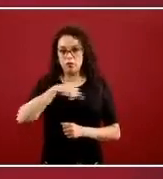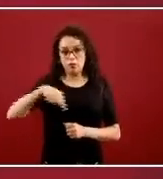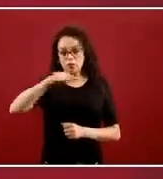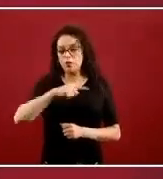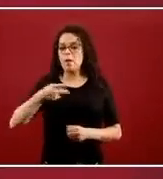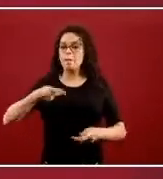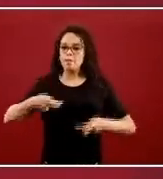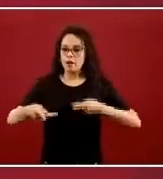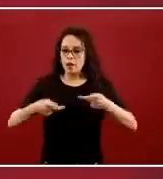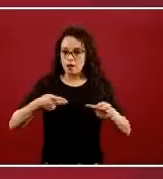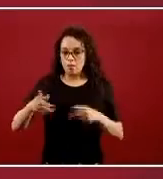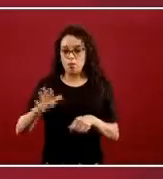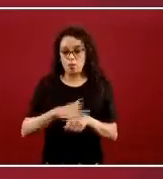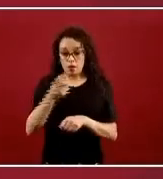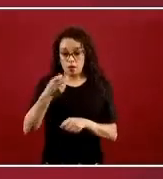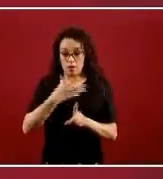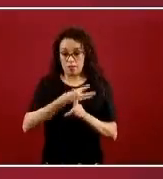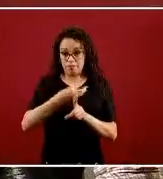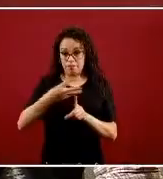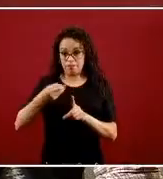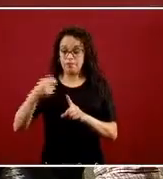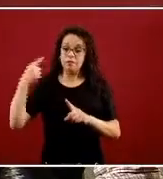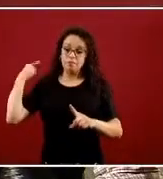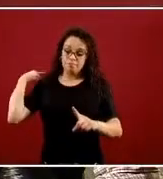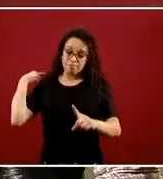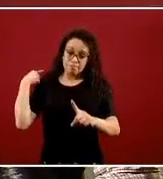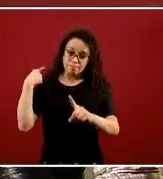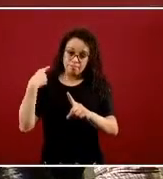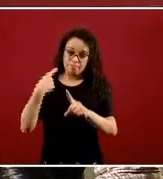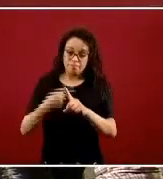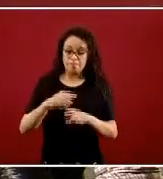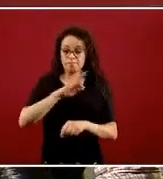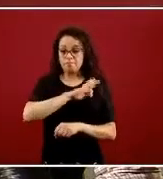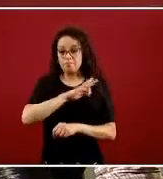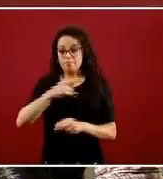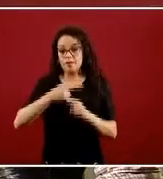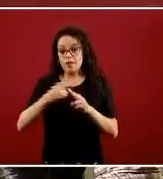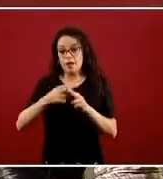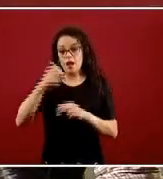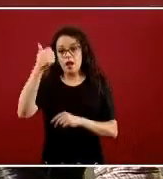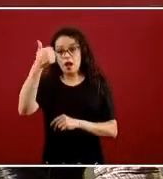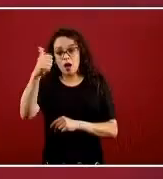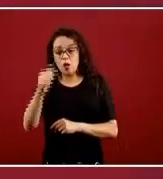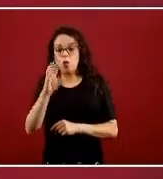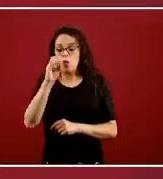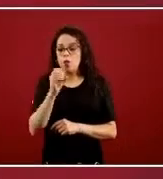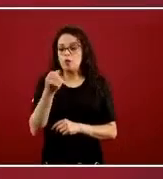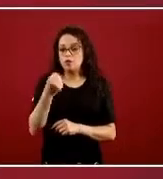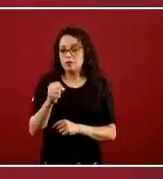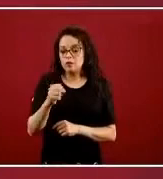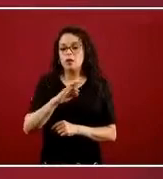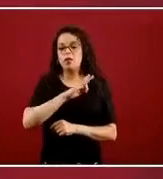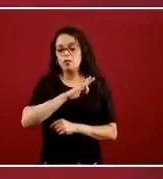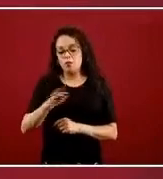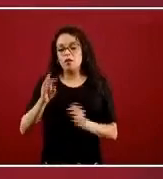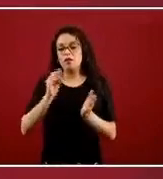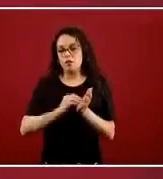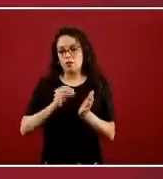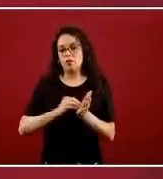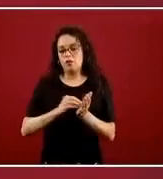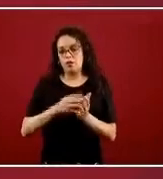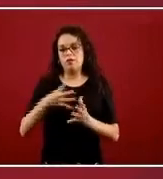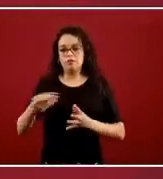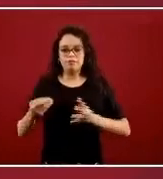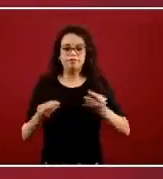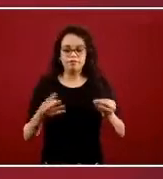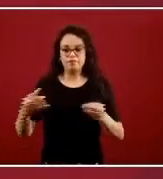prolongada, posiblemente hasta agosto o incluso septiembre podríamos tener todavía una transmisión activa. Pero si en